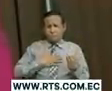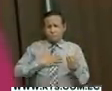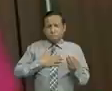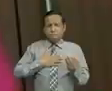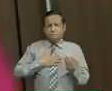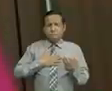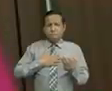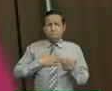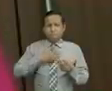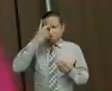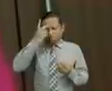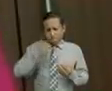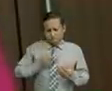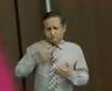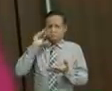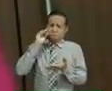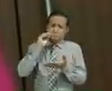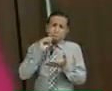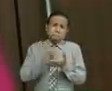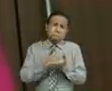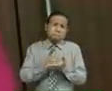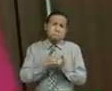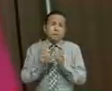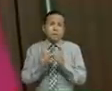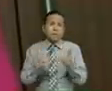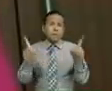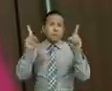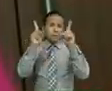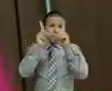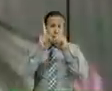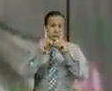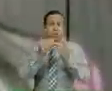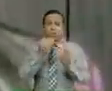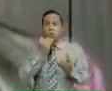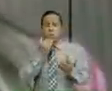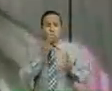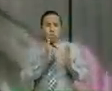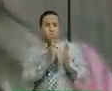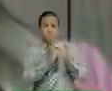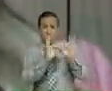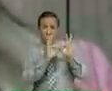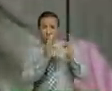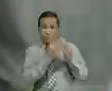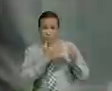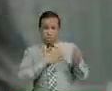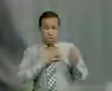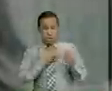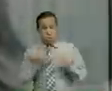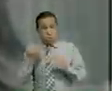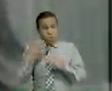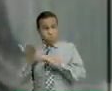anotar datos de qué es lo que tenían que hacer cuando yo partiera.